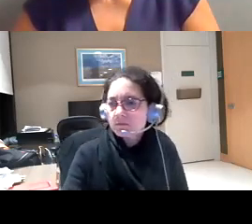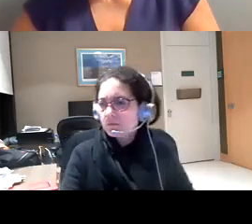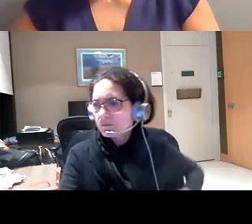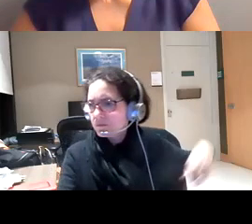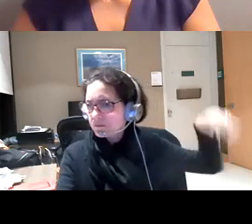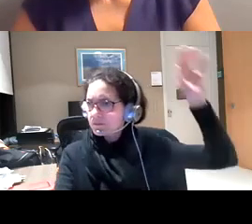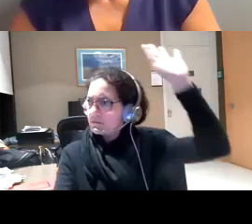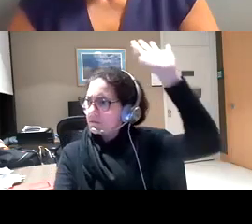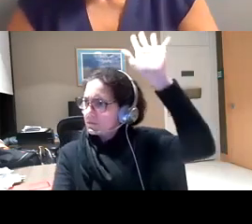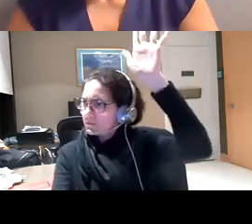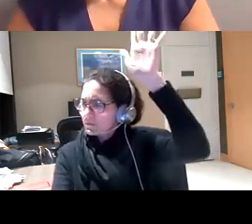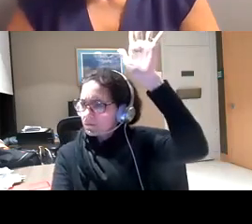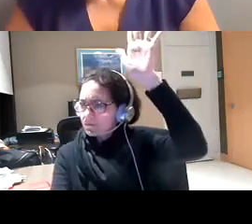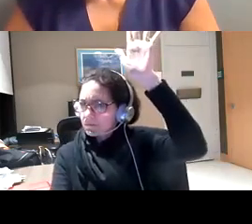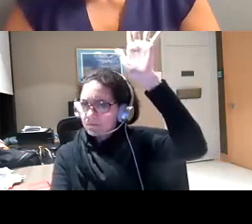tiempo